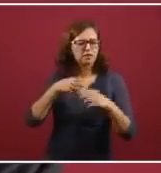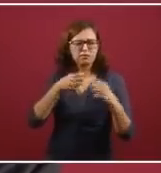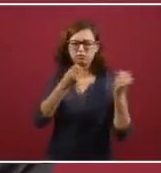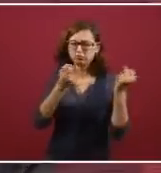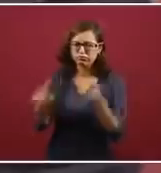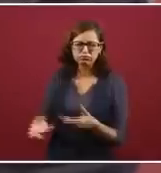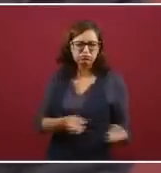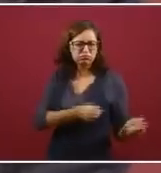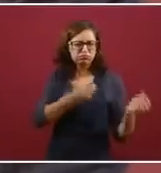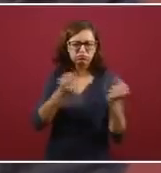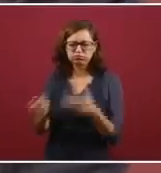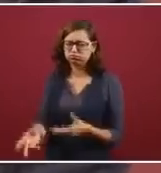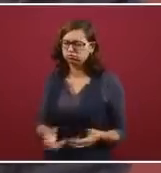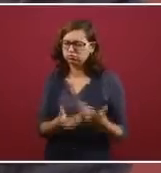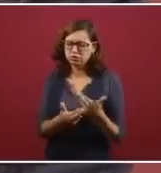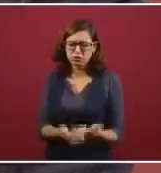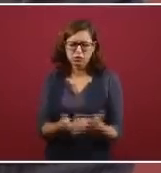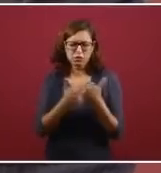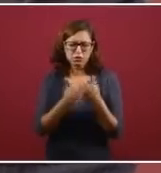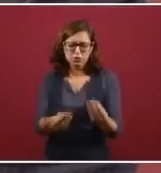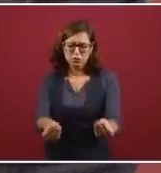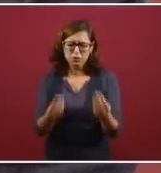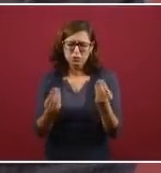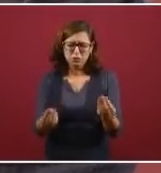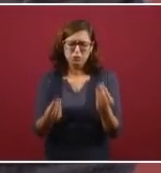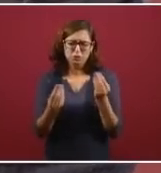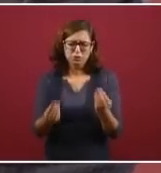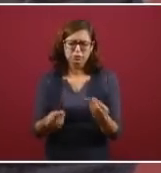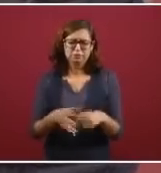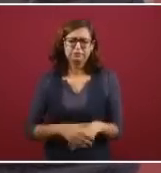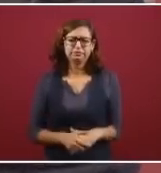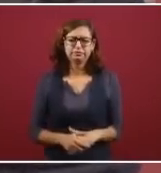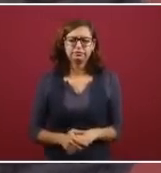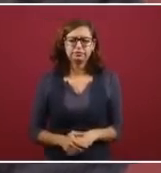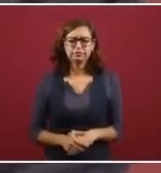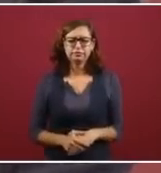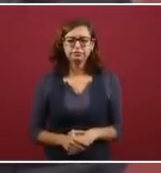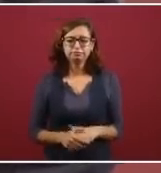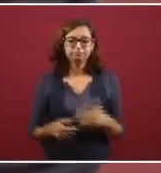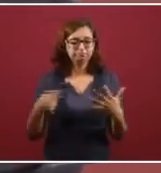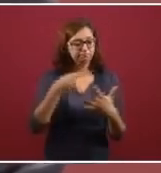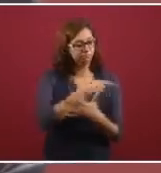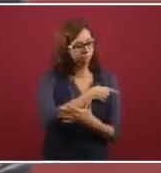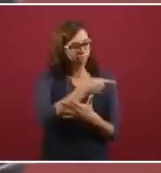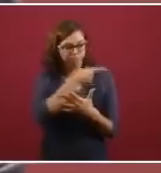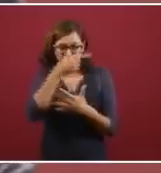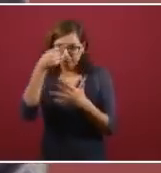como nunca, a sus familiares. Pues todo eso